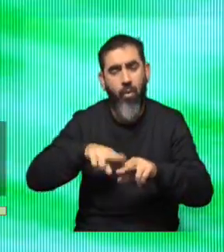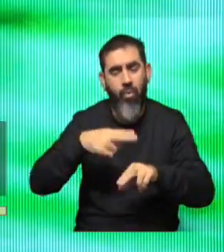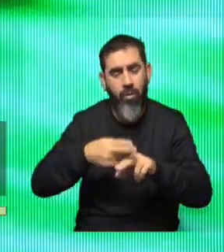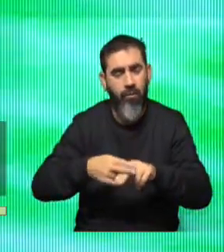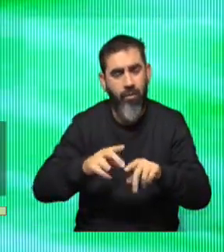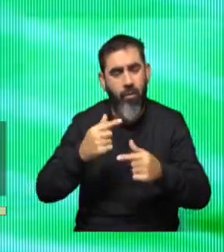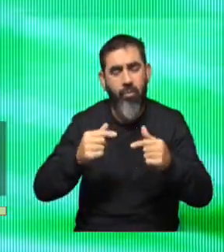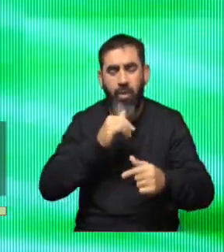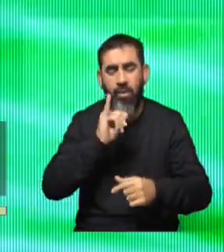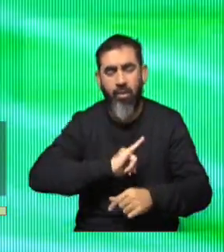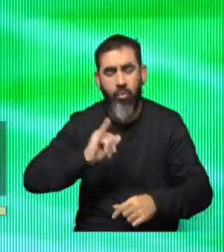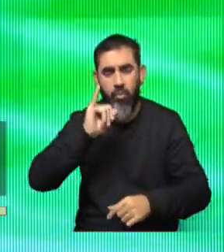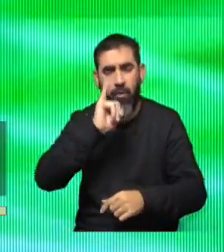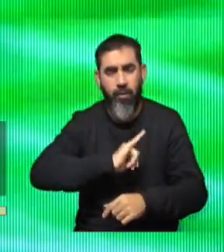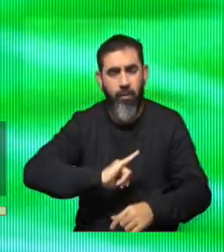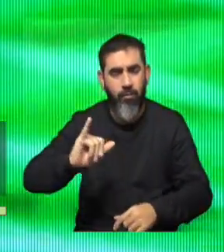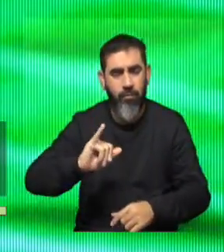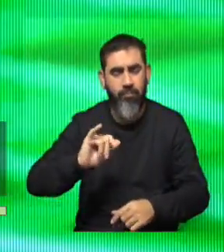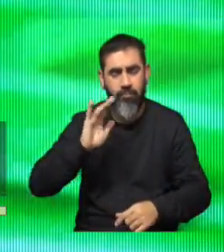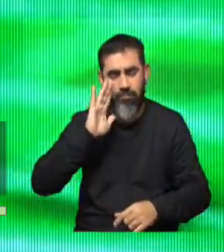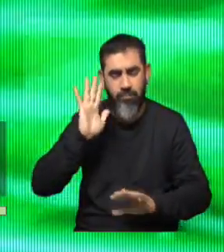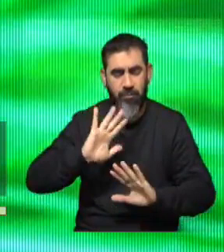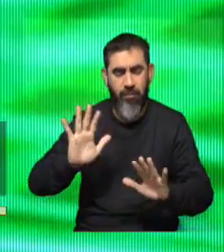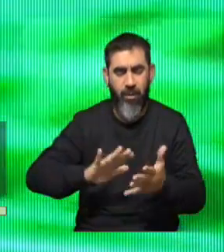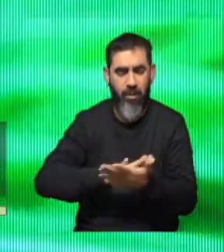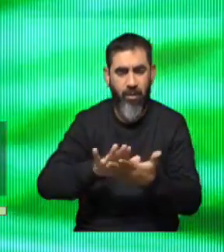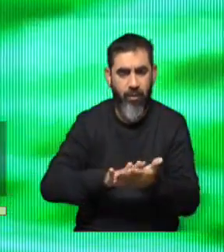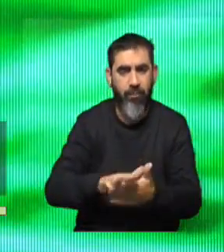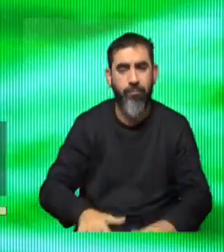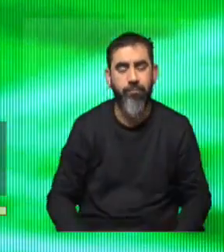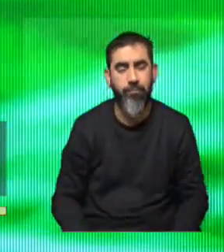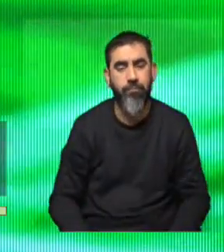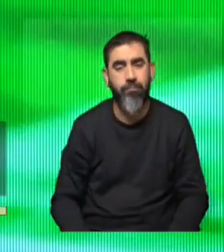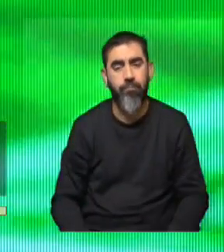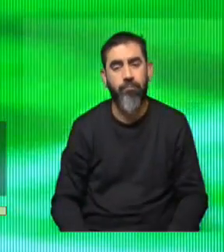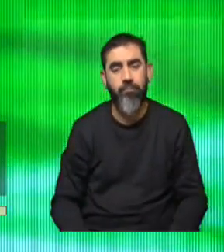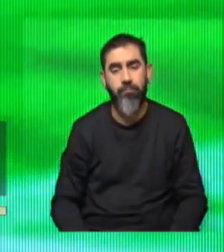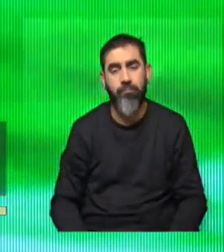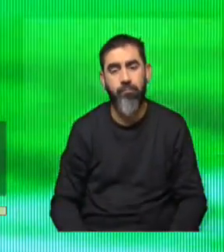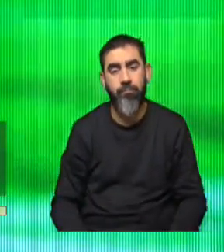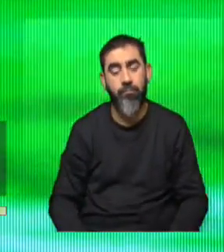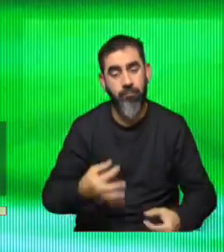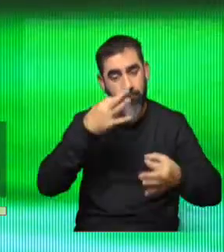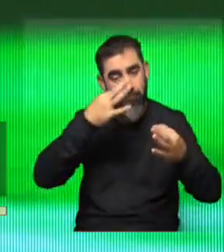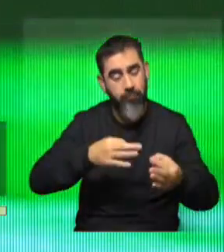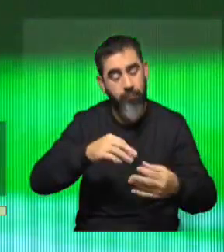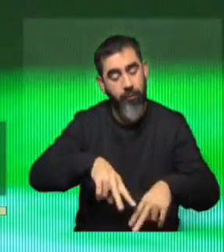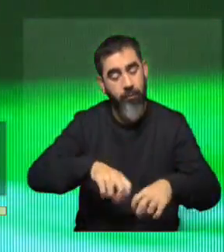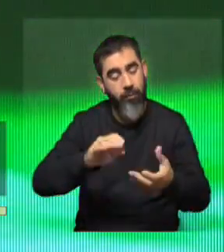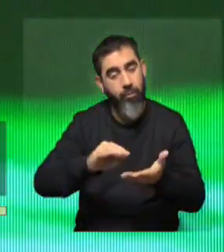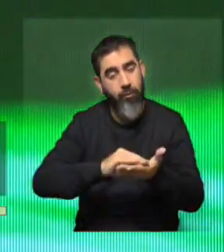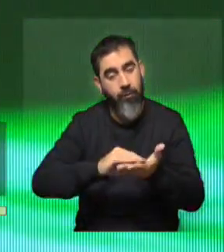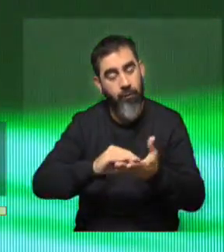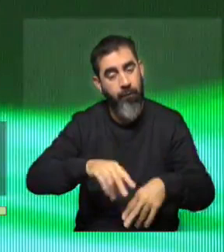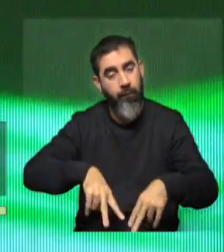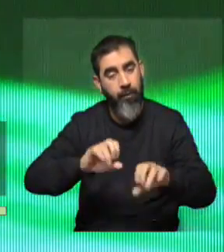de denuncias este que no no hay nada este se haga un sumario correcto y se